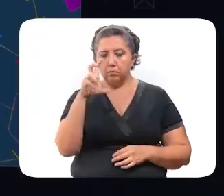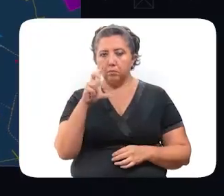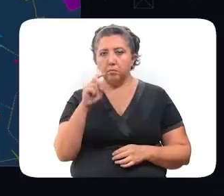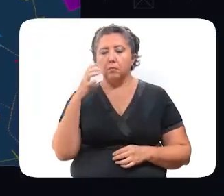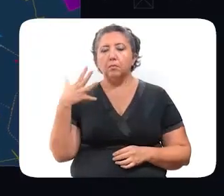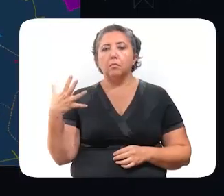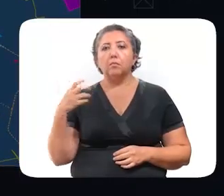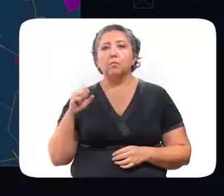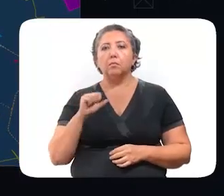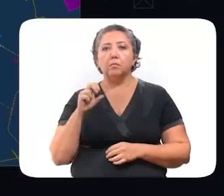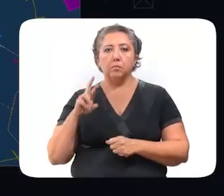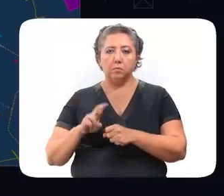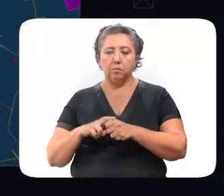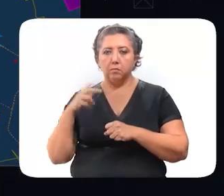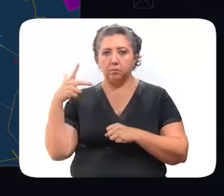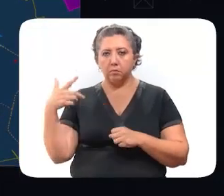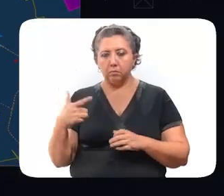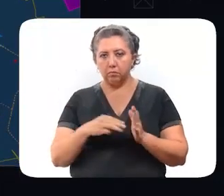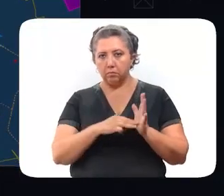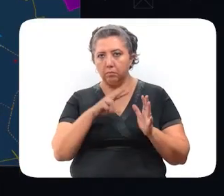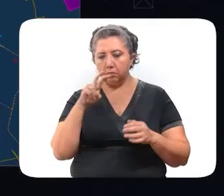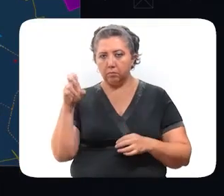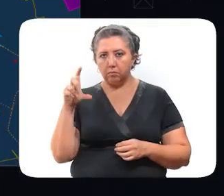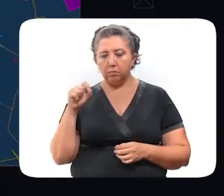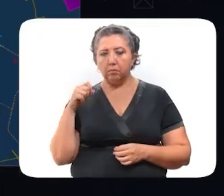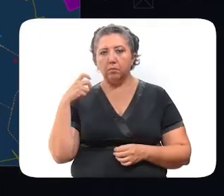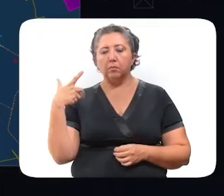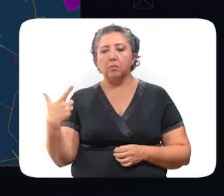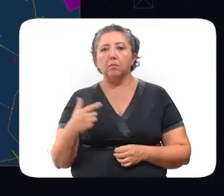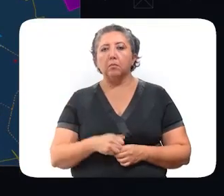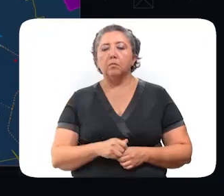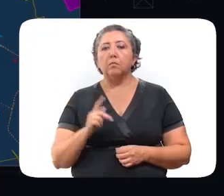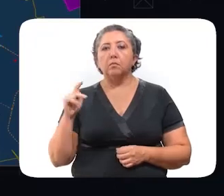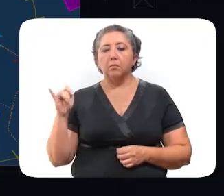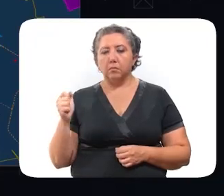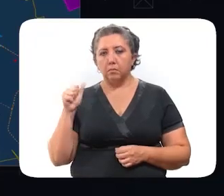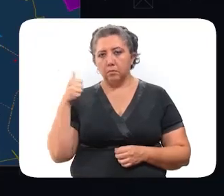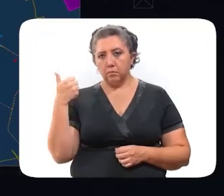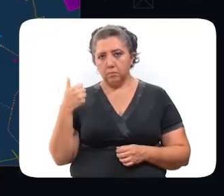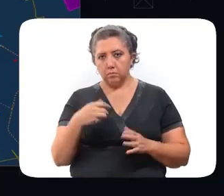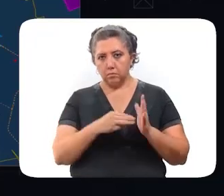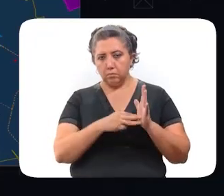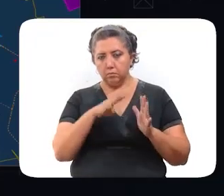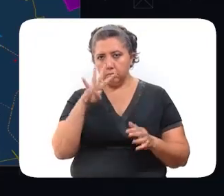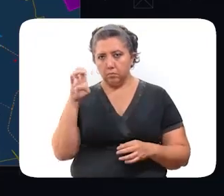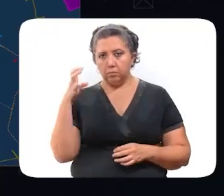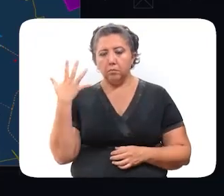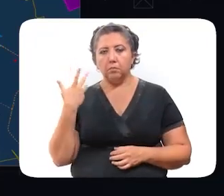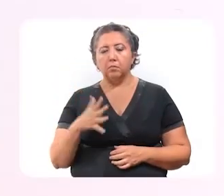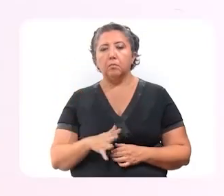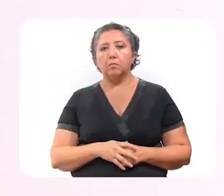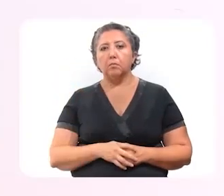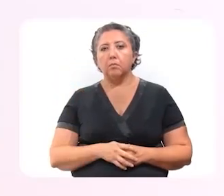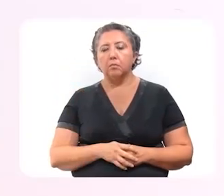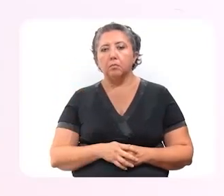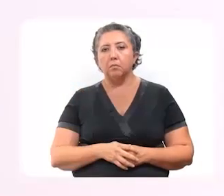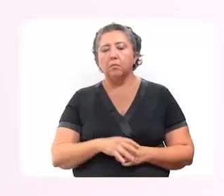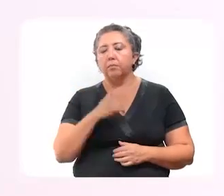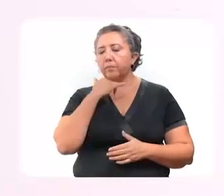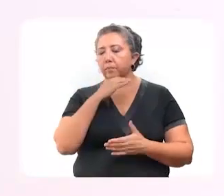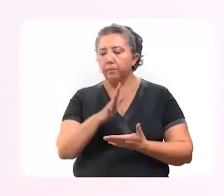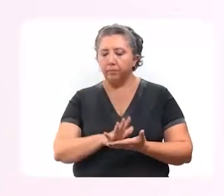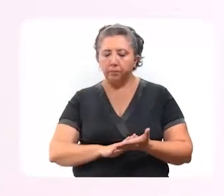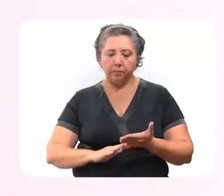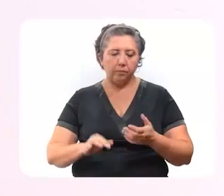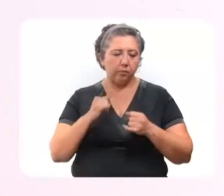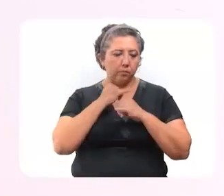4.535, en la zona sur 7.227, en la zona poniente 11.410.